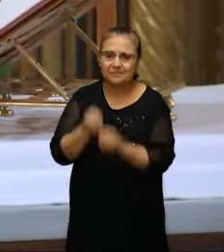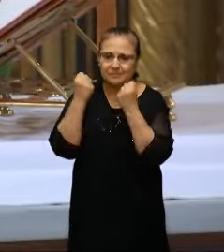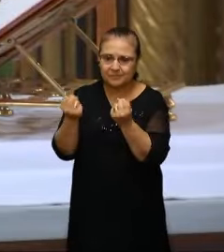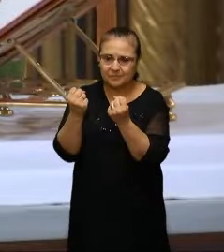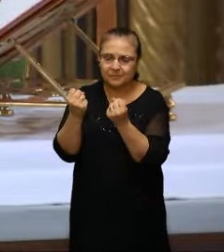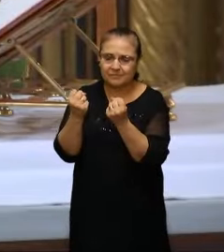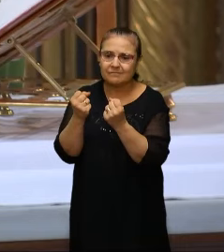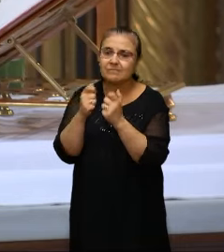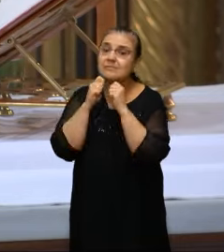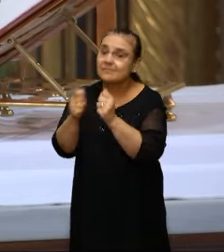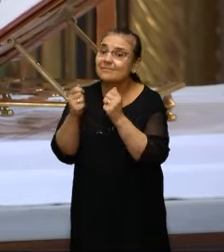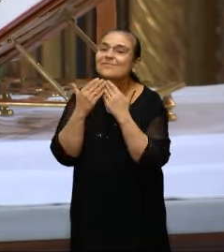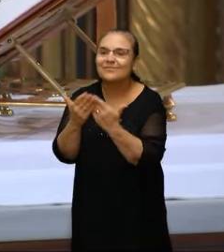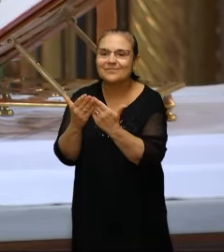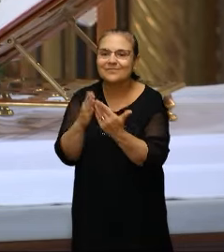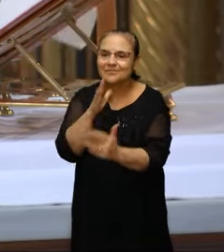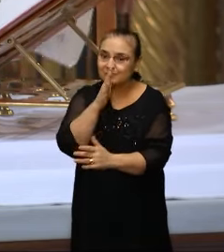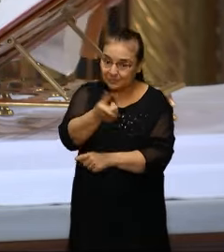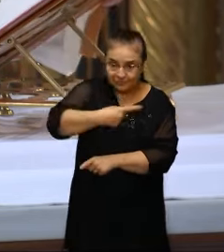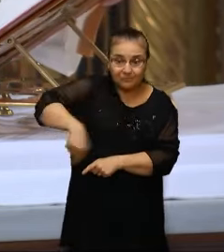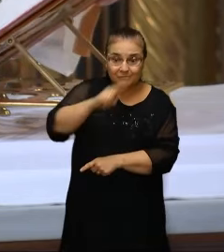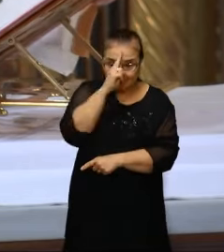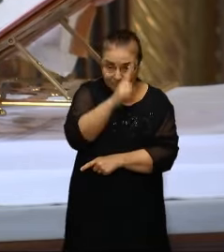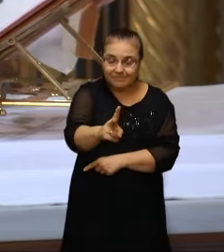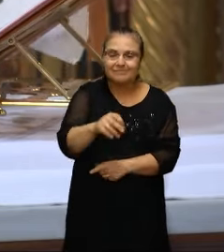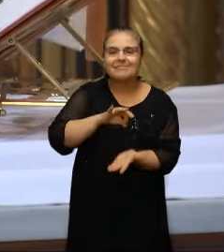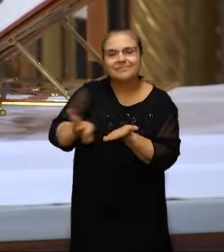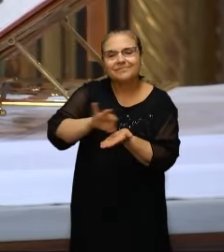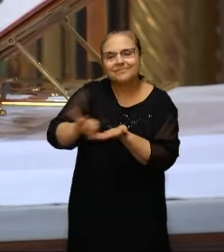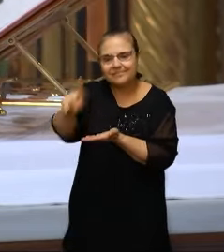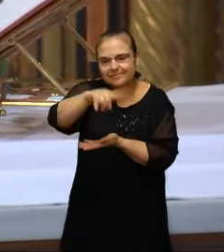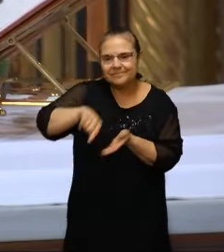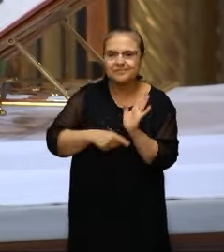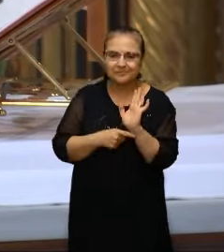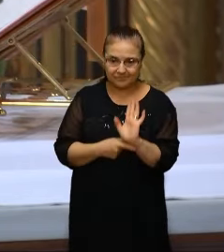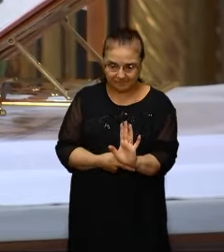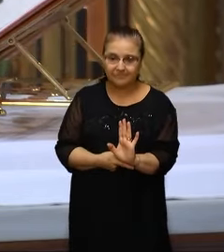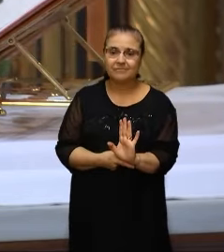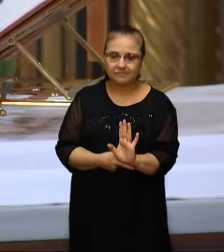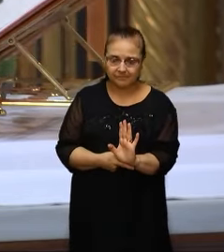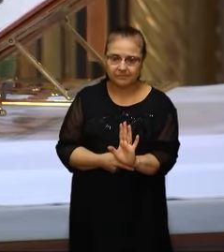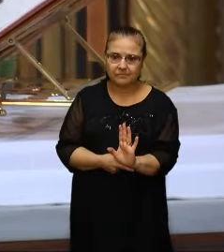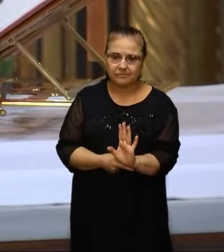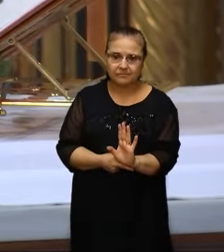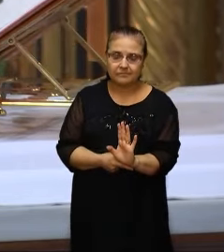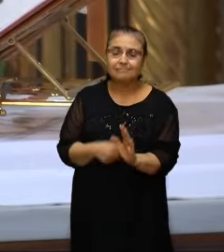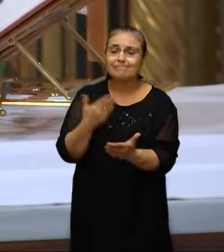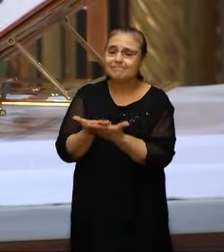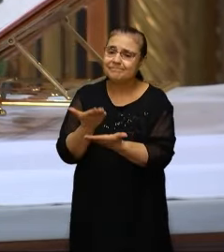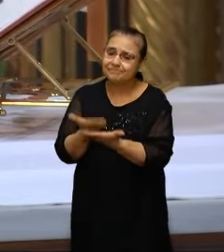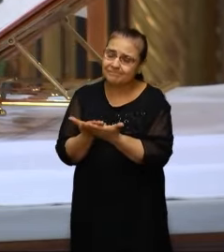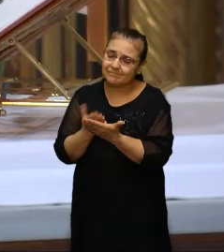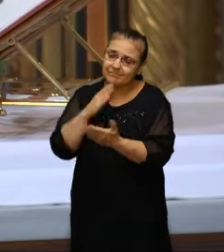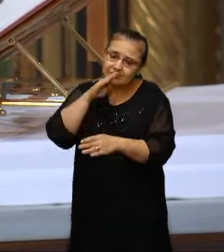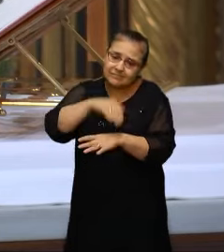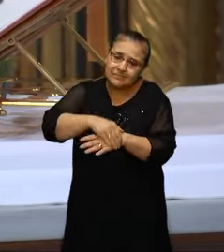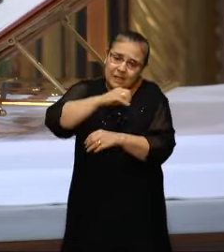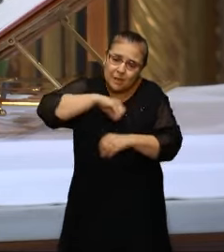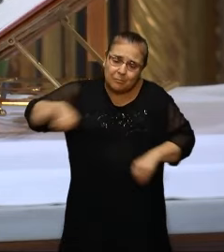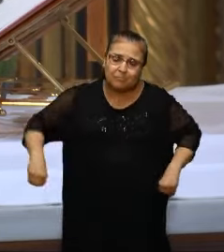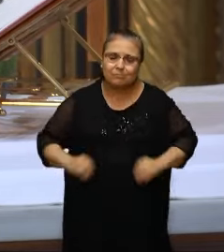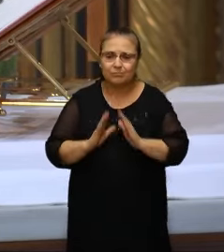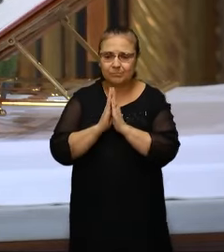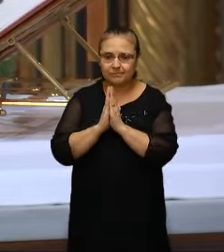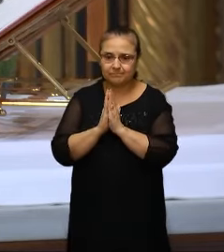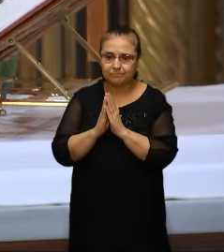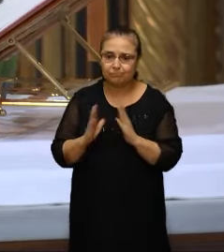de salvación y te damos gracias porque nos haces dignos de servirte en tu presencia te pedimos humildemente que el